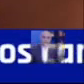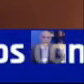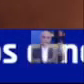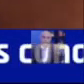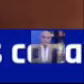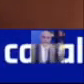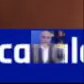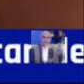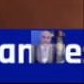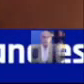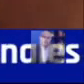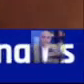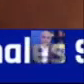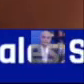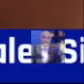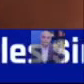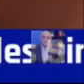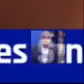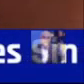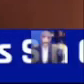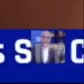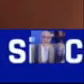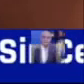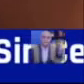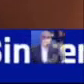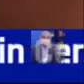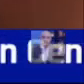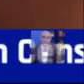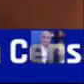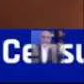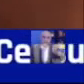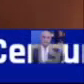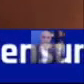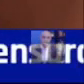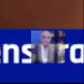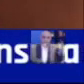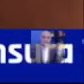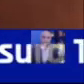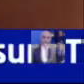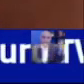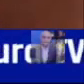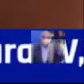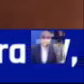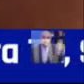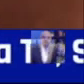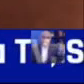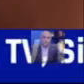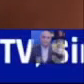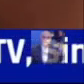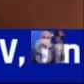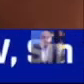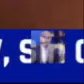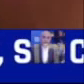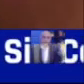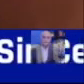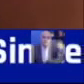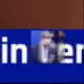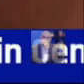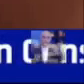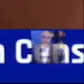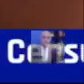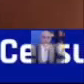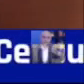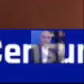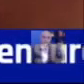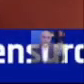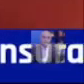del instituto, a manifestarse abierta públicamente sobre esto, a desmentir o